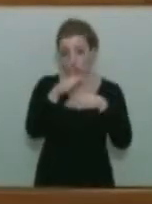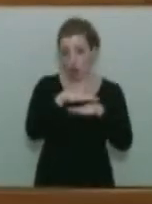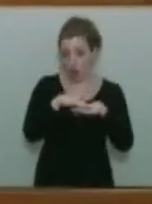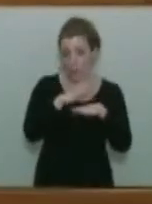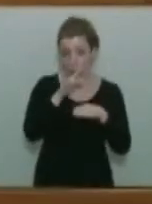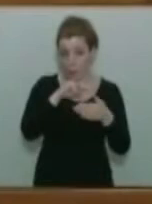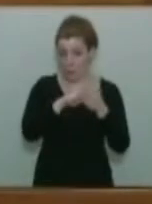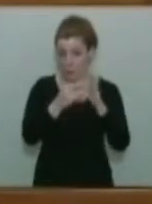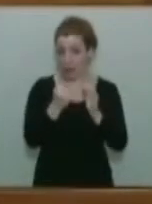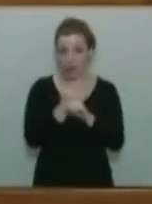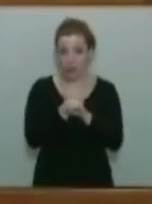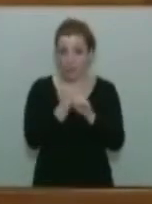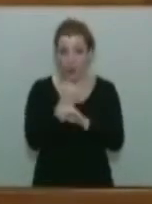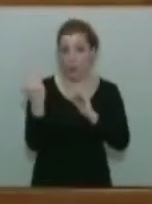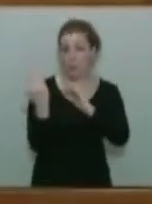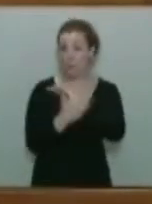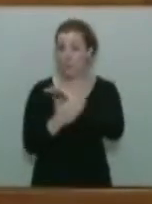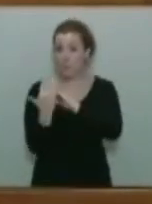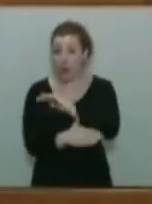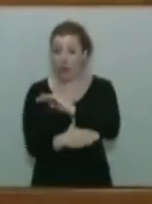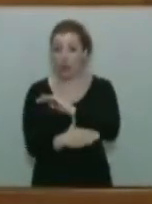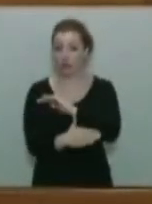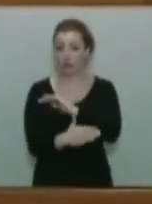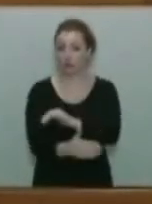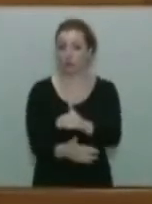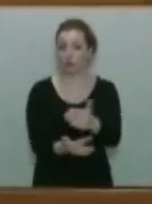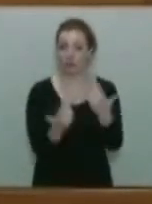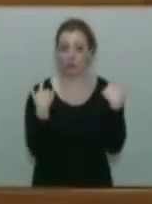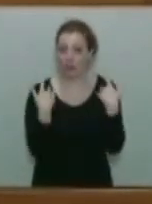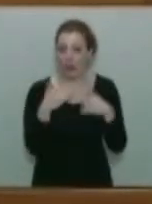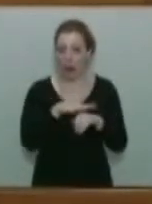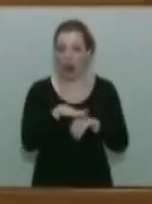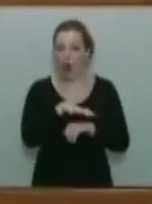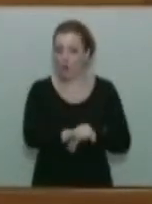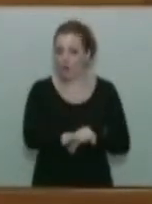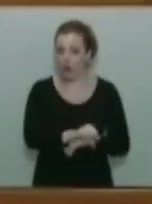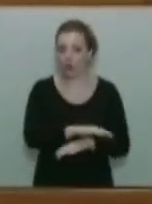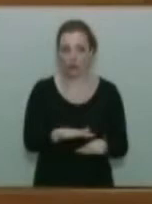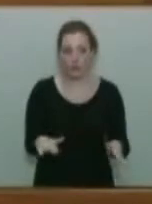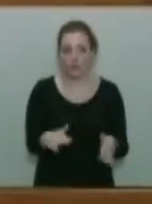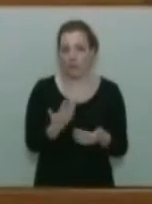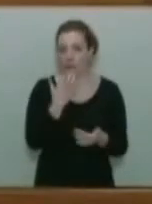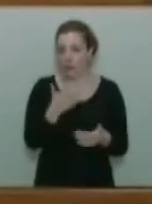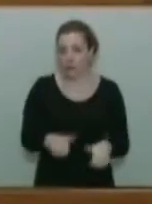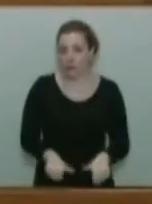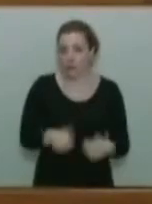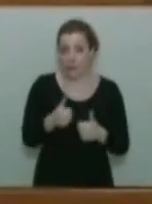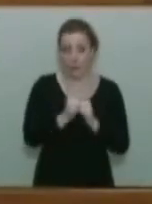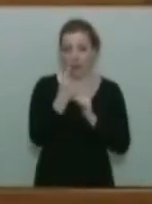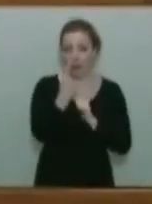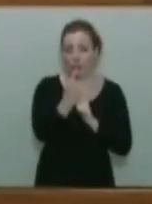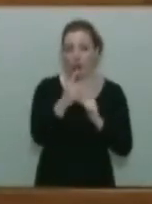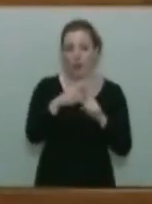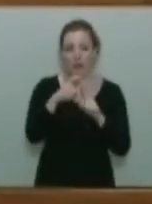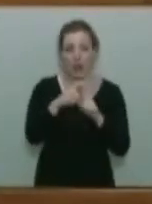Esos plazos les correspondía al Gobierno y, por lo tanto, si en vez de aprobarlo el 21 de mayo se